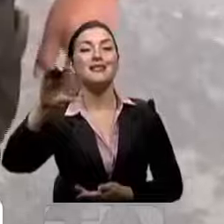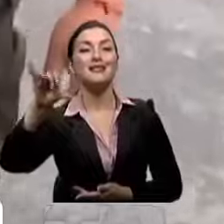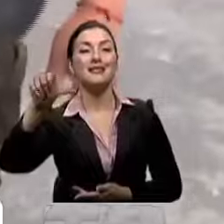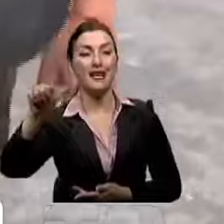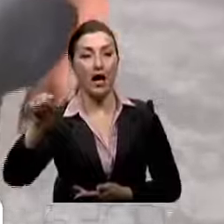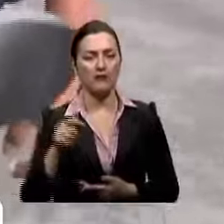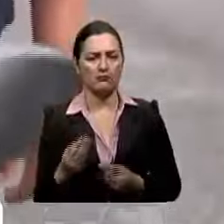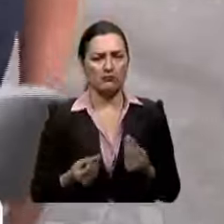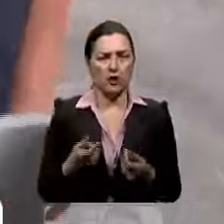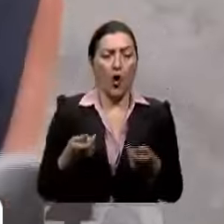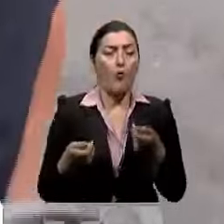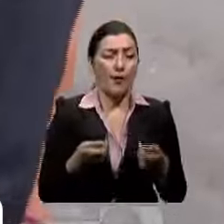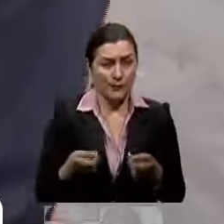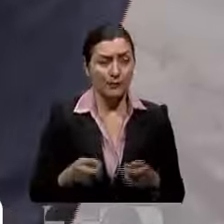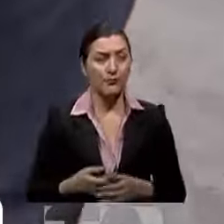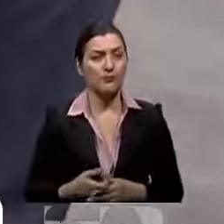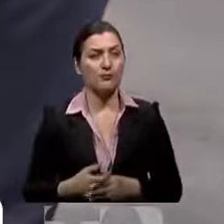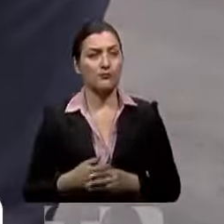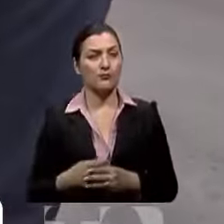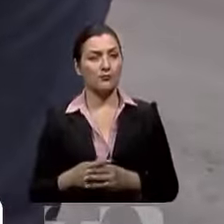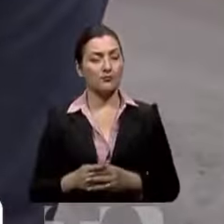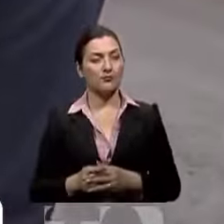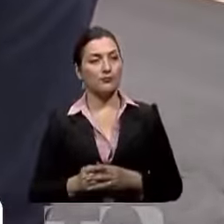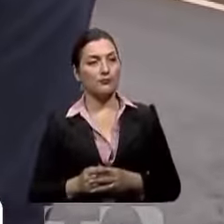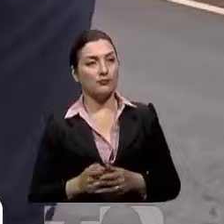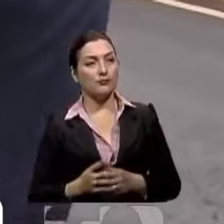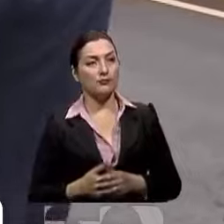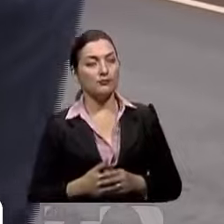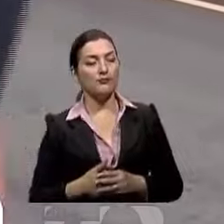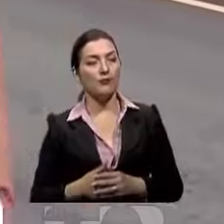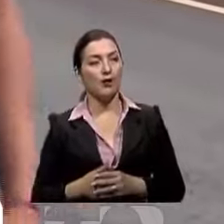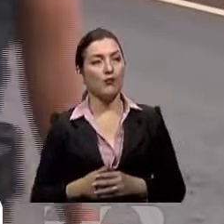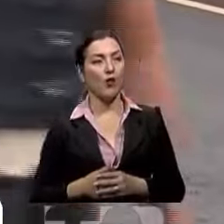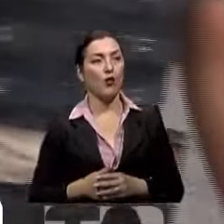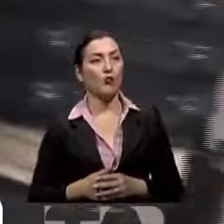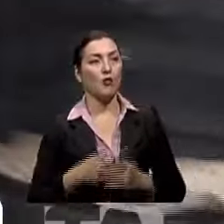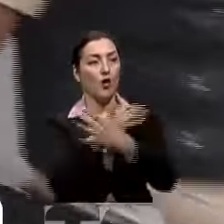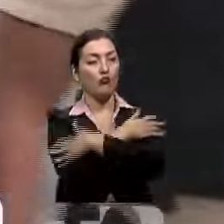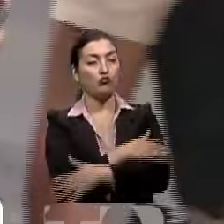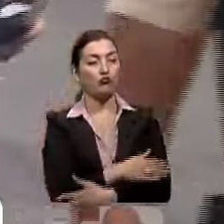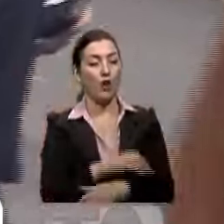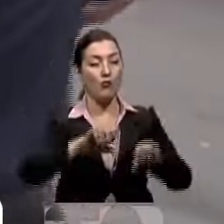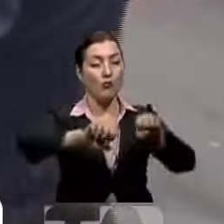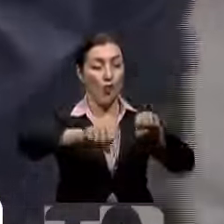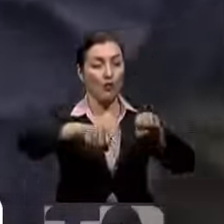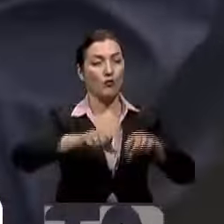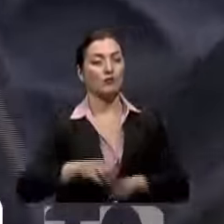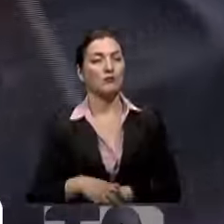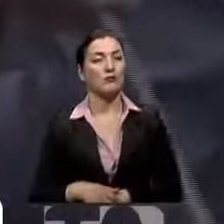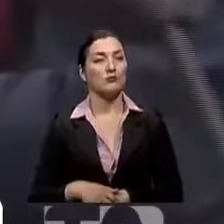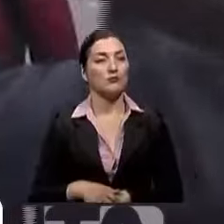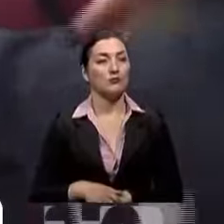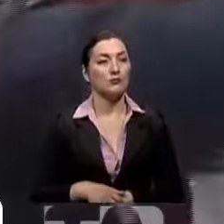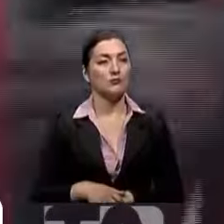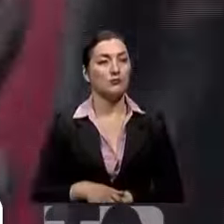operativos móviles, igualmente en sí es para el chequeo y registro de las motocicletas y vehículos perfilados para